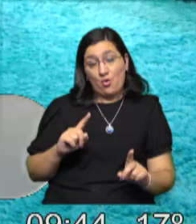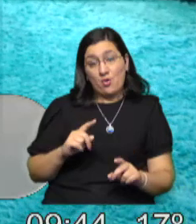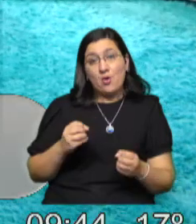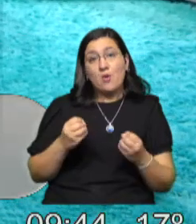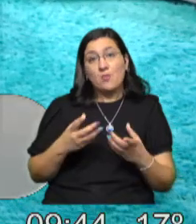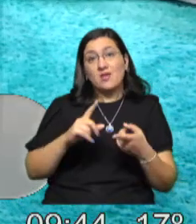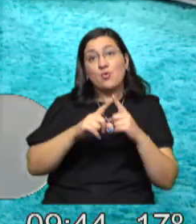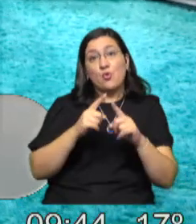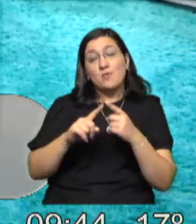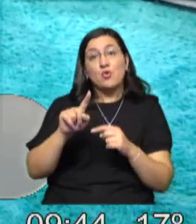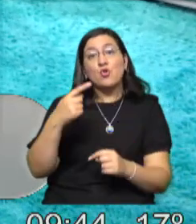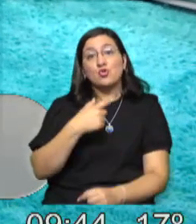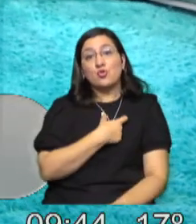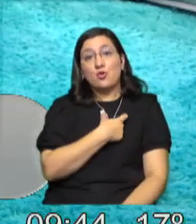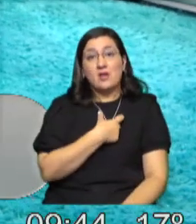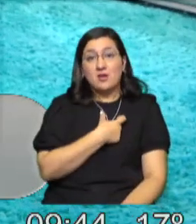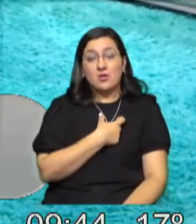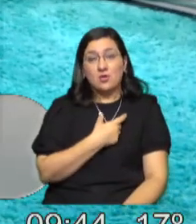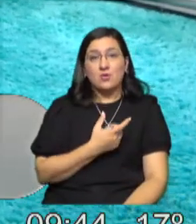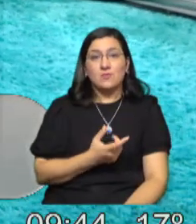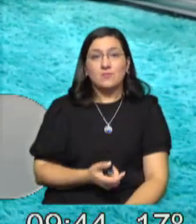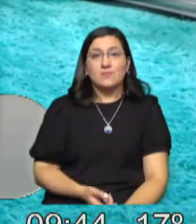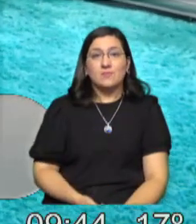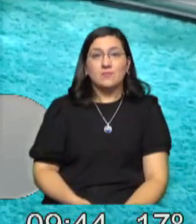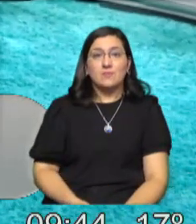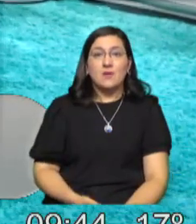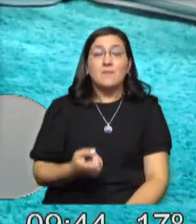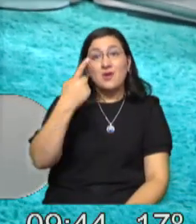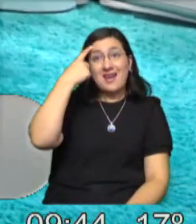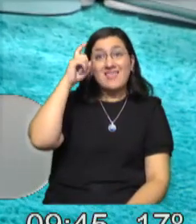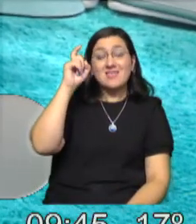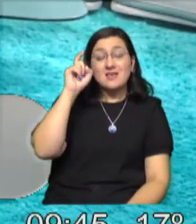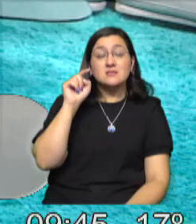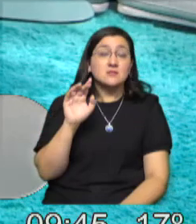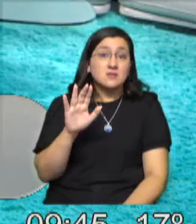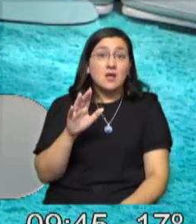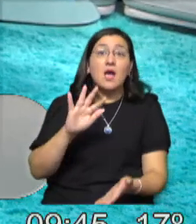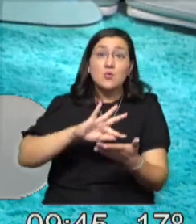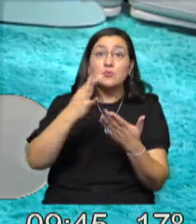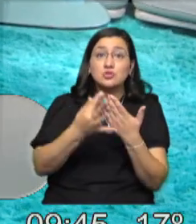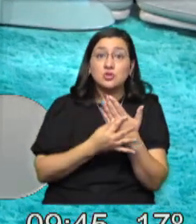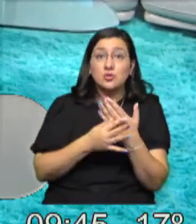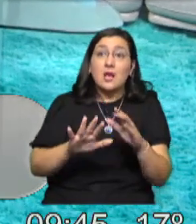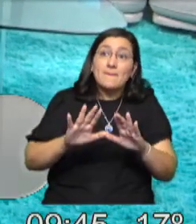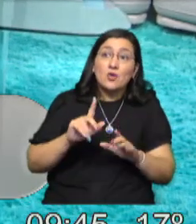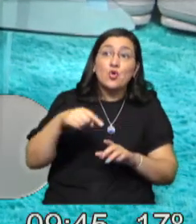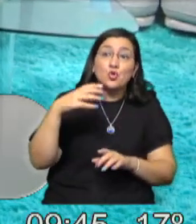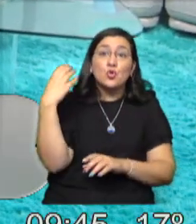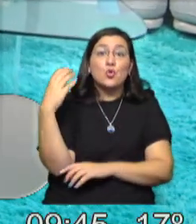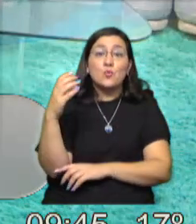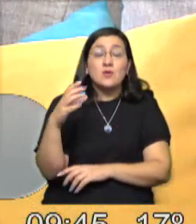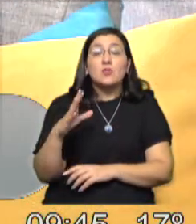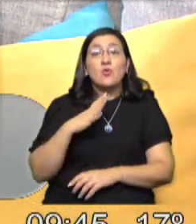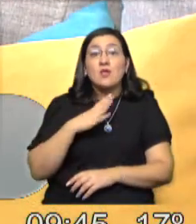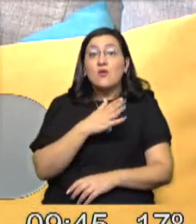tienen un convenio con otro colegio, entonces está, pero es por ese lado. Pero bueno, la idea es esa, el proyecto está y de repente con otros clubes también, que no me he acercado,